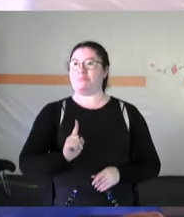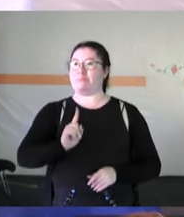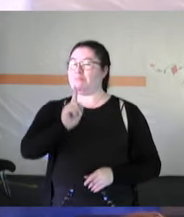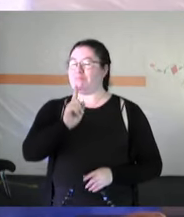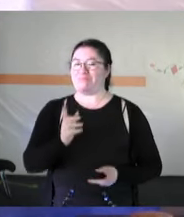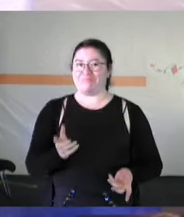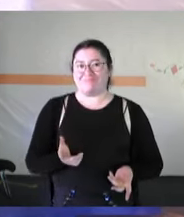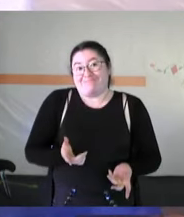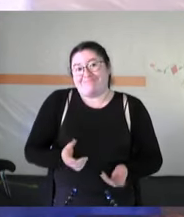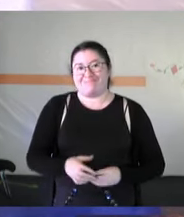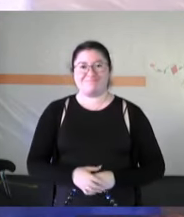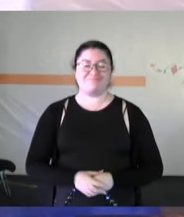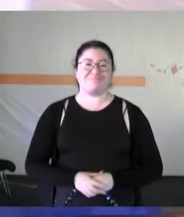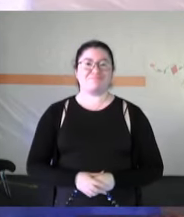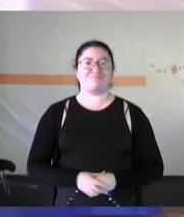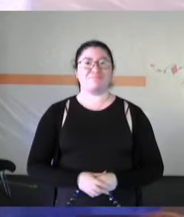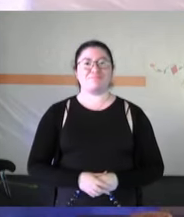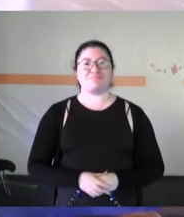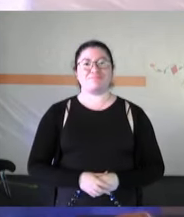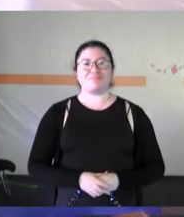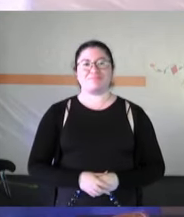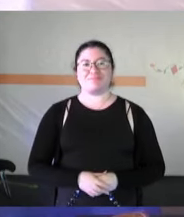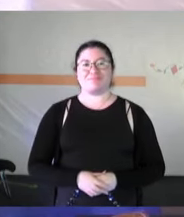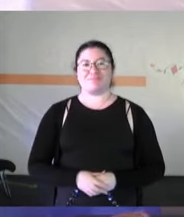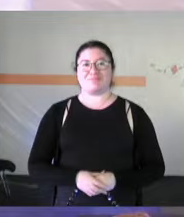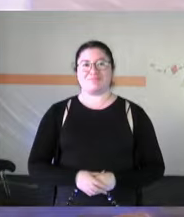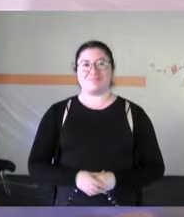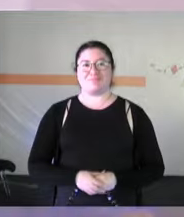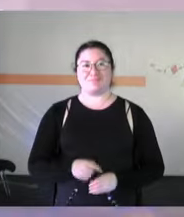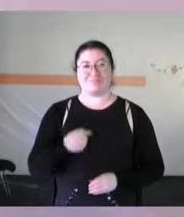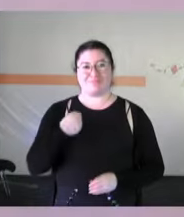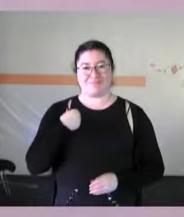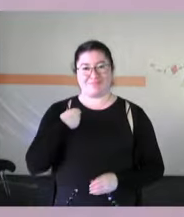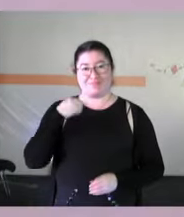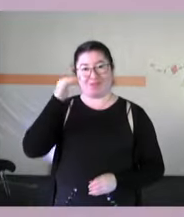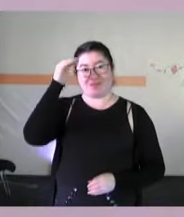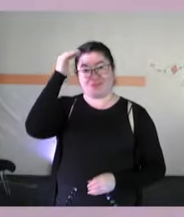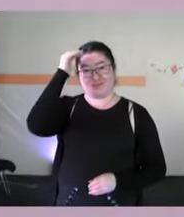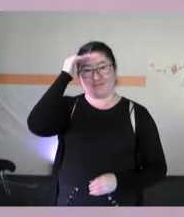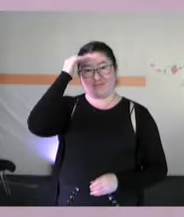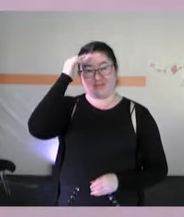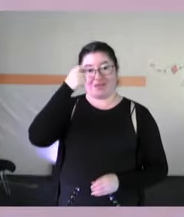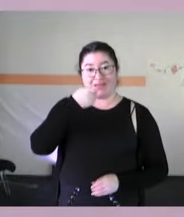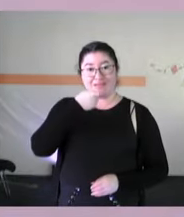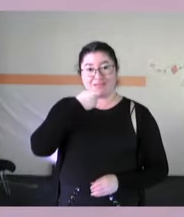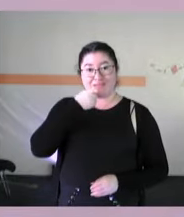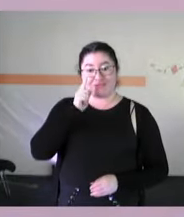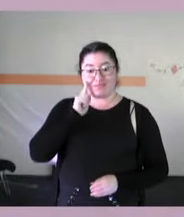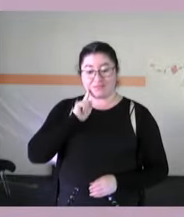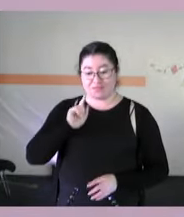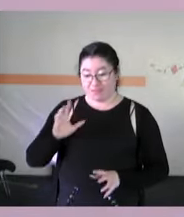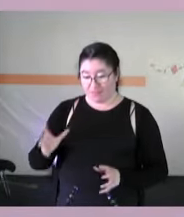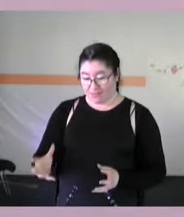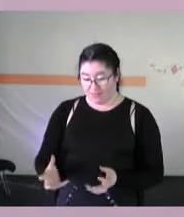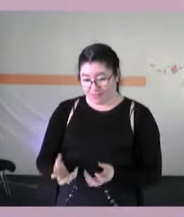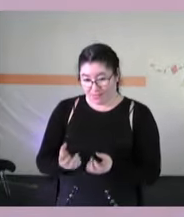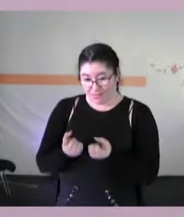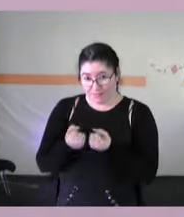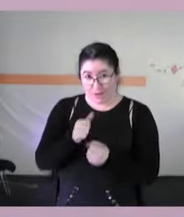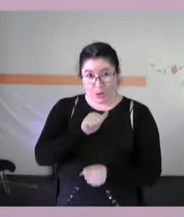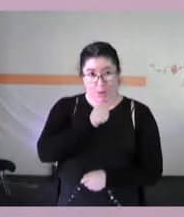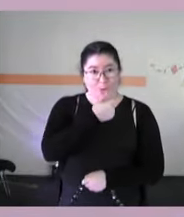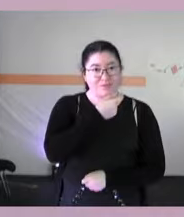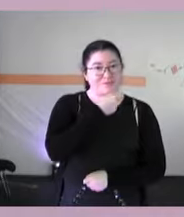siempre digo que yo, o sea... Si yo pudiera salvarle la vida a una niña, de las 11